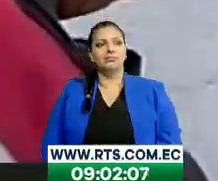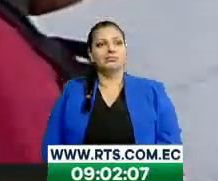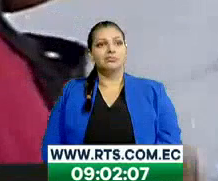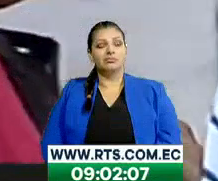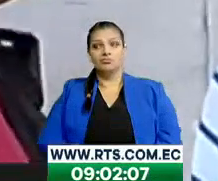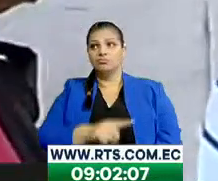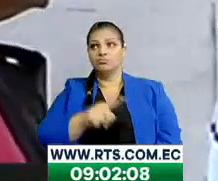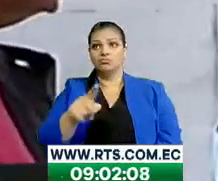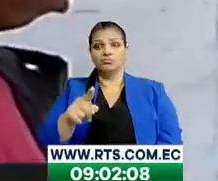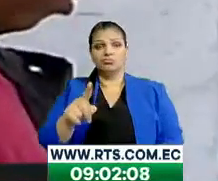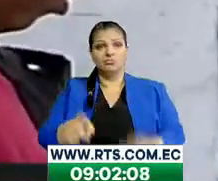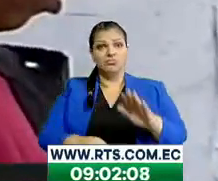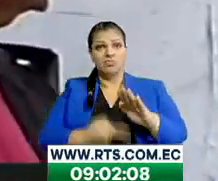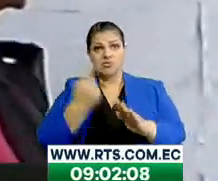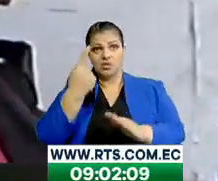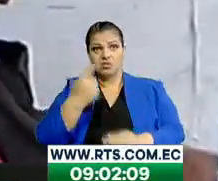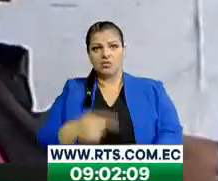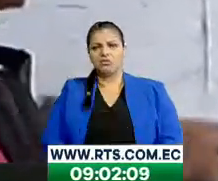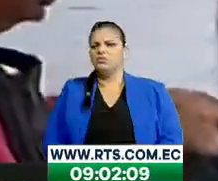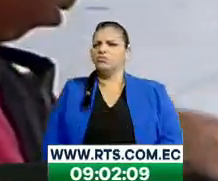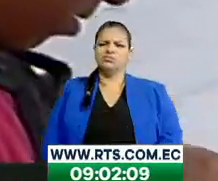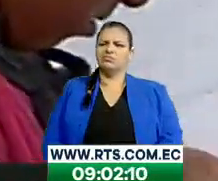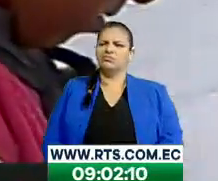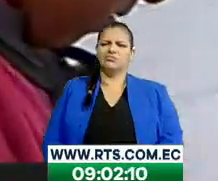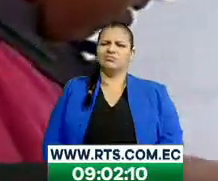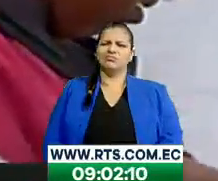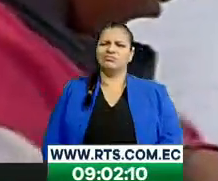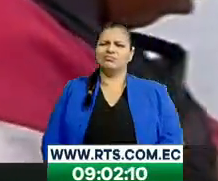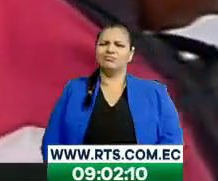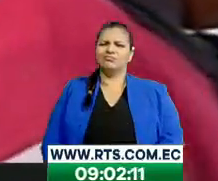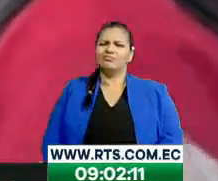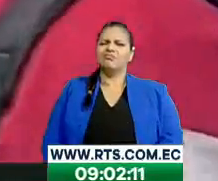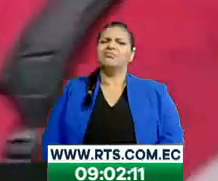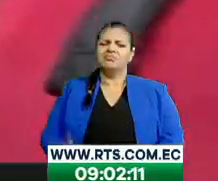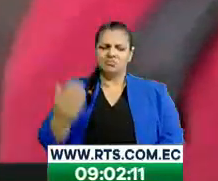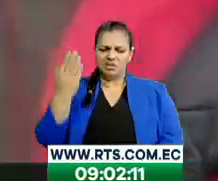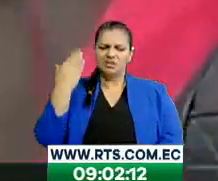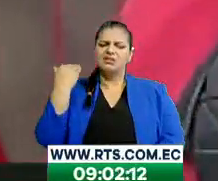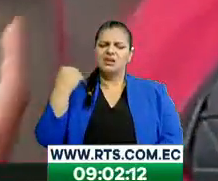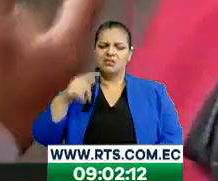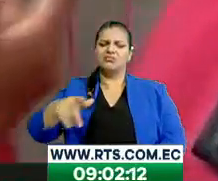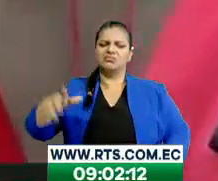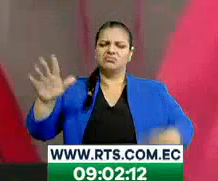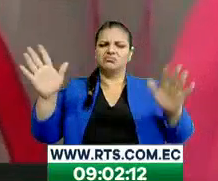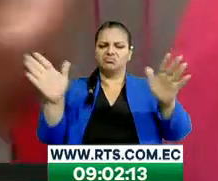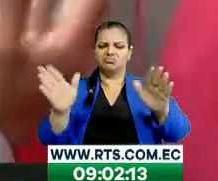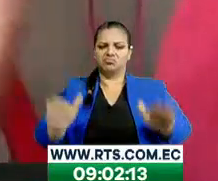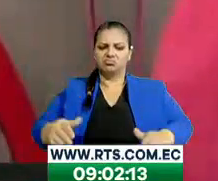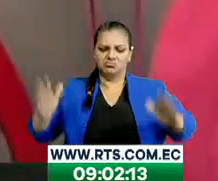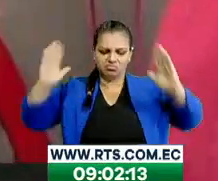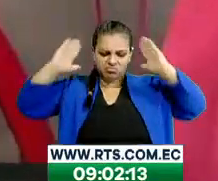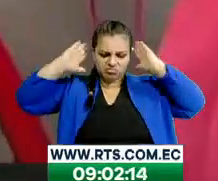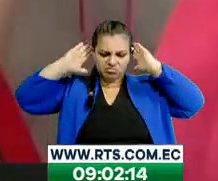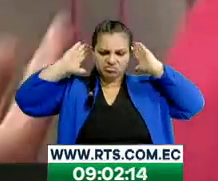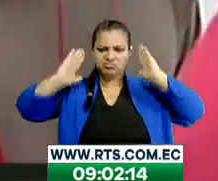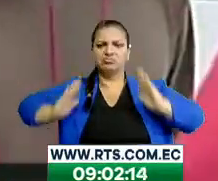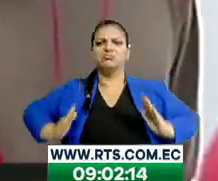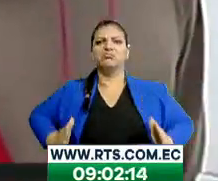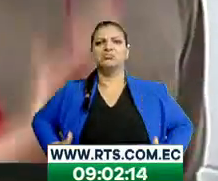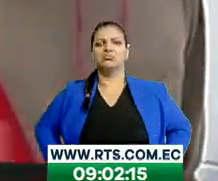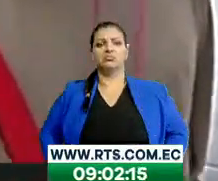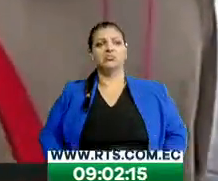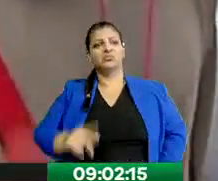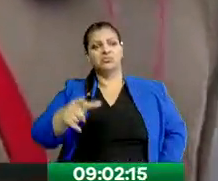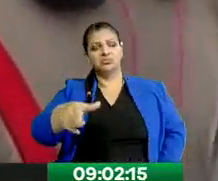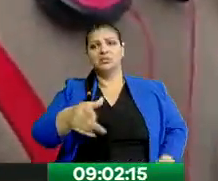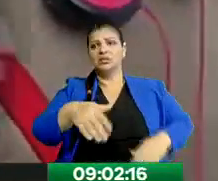con un operativo así? No, ya varias veces. ¿Varias veces? ¿Siempre viaja en esta ruta? Sí. ¿Qué tal es esta vía, de pronto un poco peligrosa?